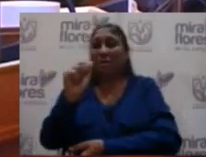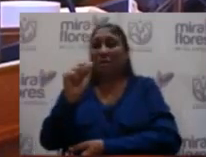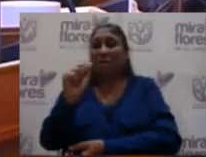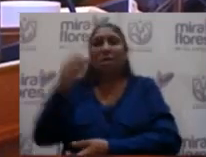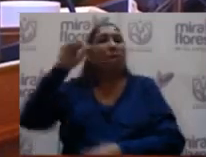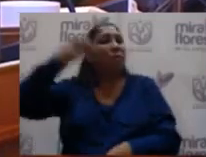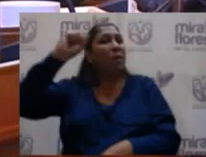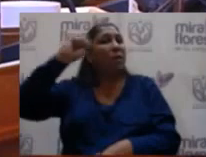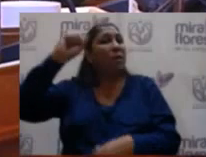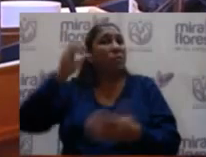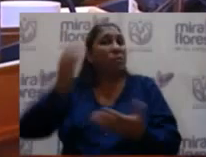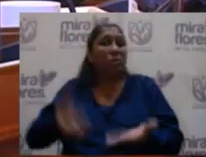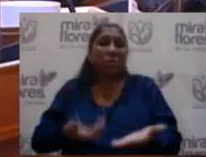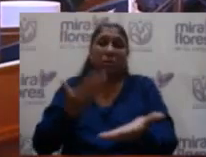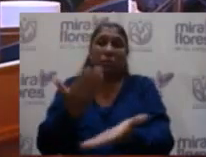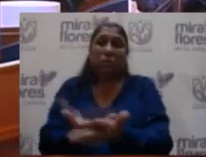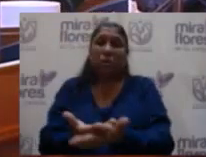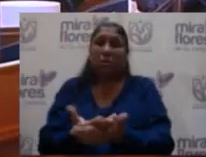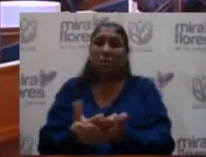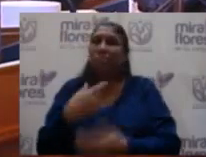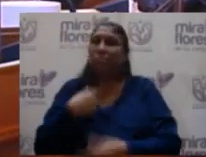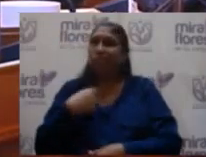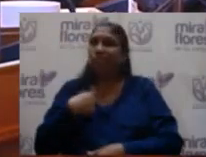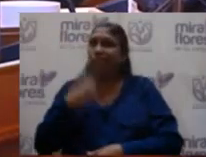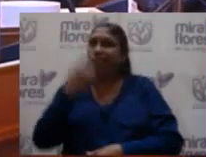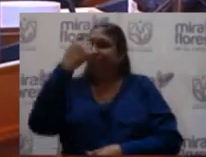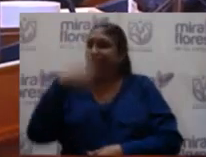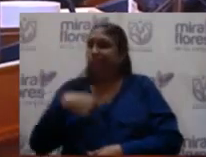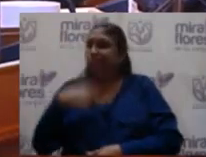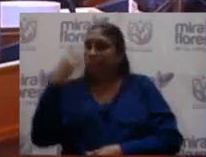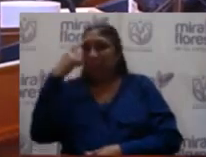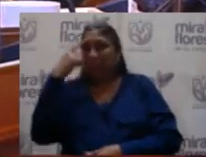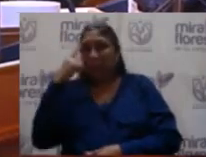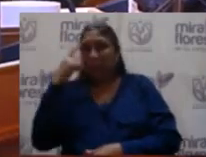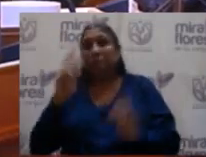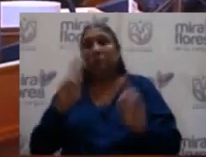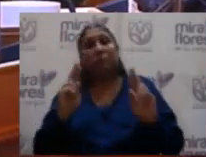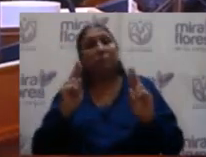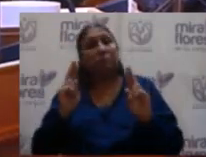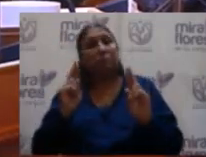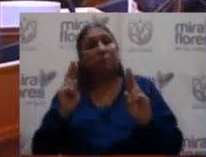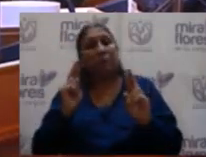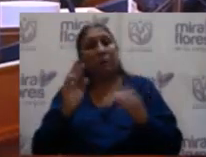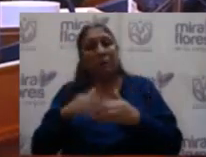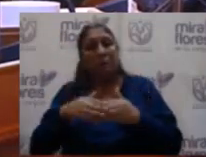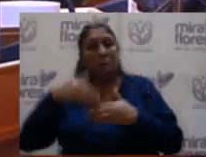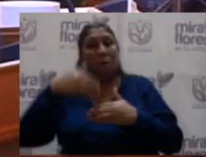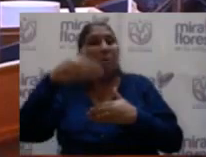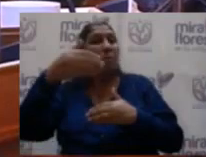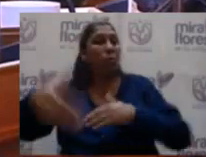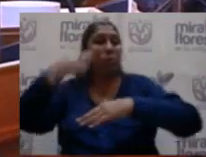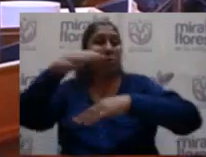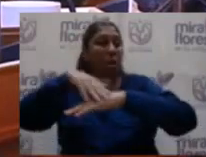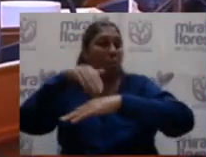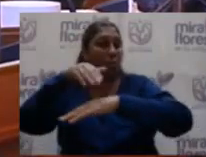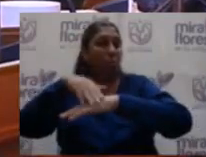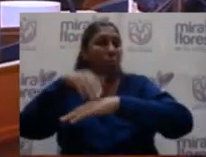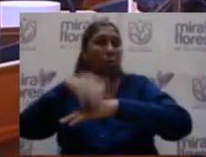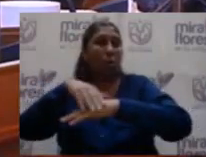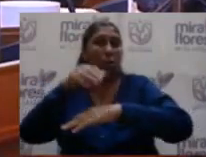derecho que le estamos dando. Entonces, a mí sí me parece, y ojalá, como usted bien dice, en la próxima, la convocatoria que se va a hacer